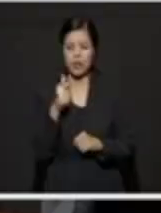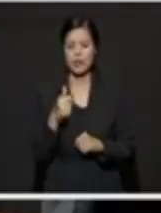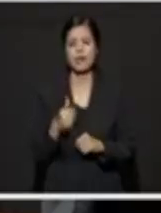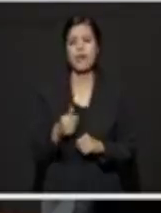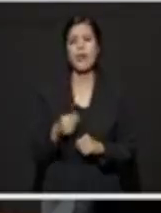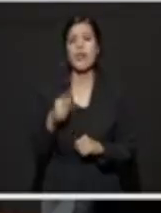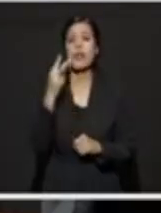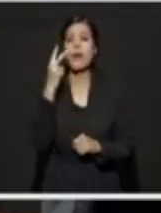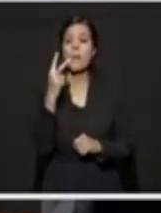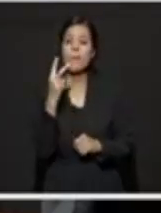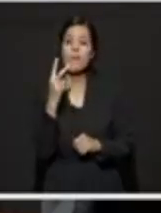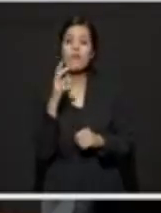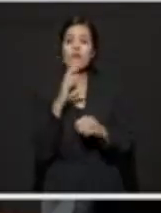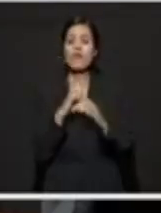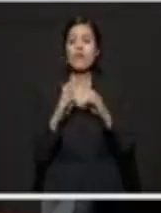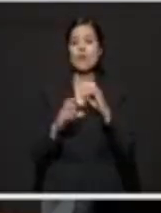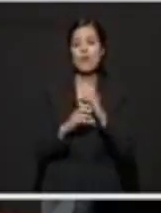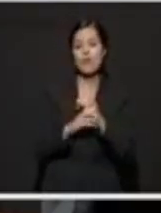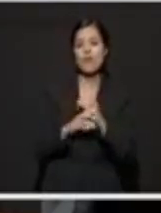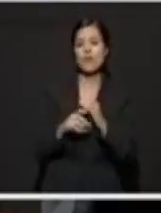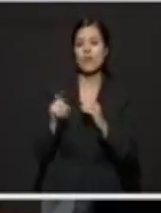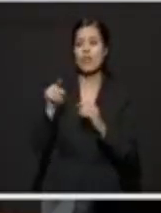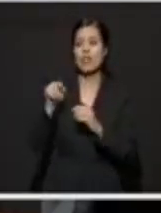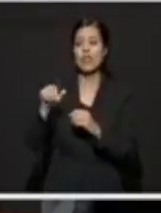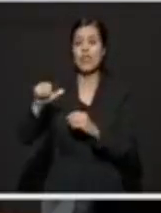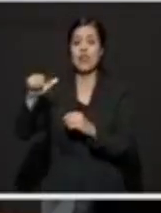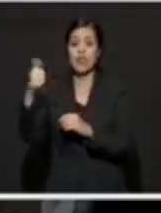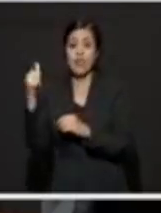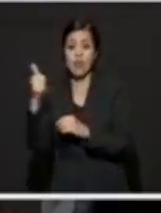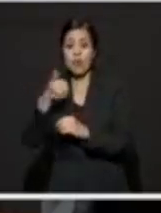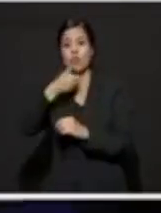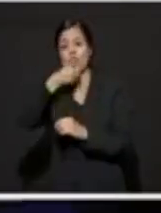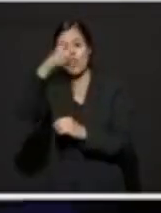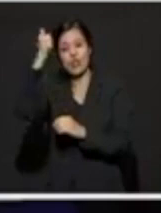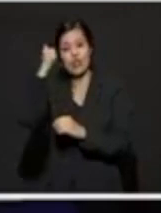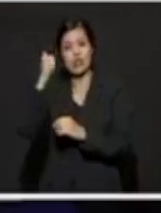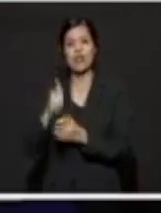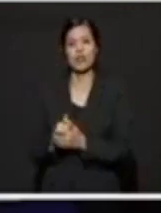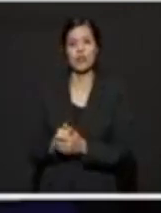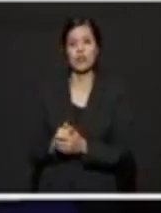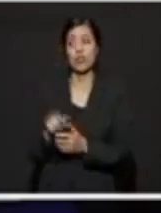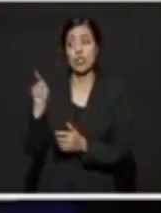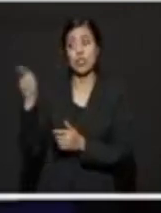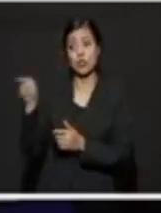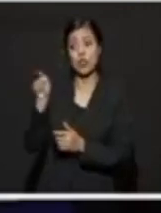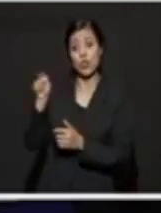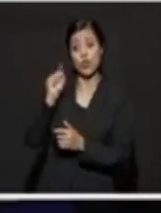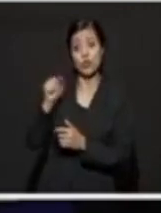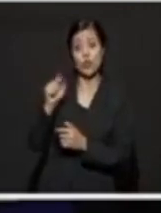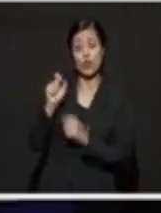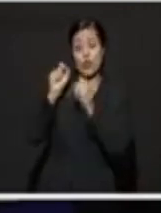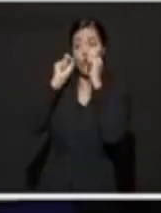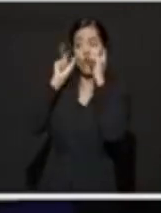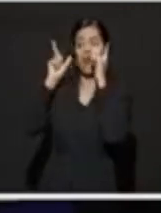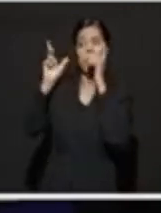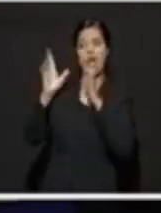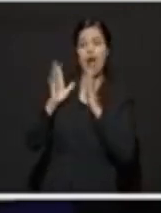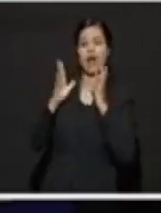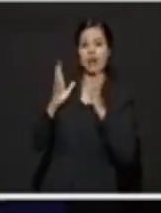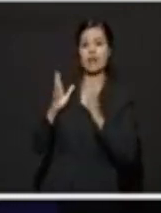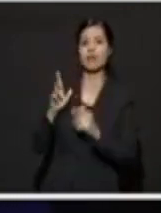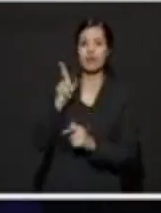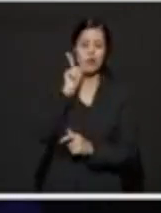más breve posible, dos cualidades de tus contrincantes en esta elección que tú admiras. A ver, primero,